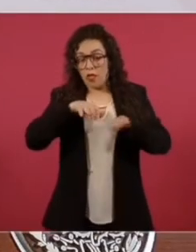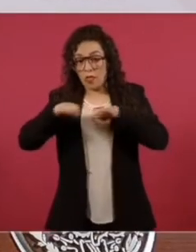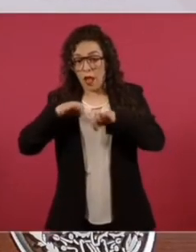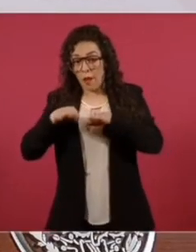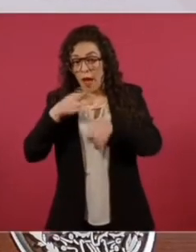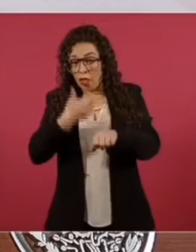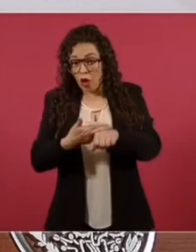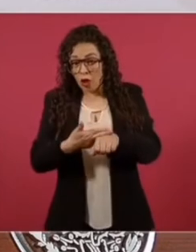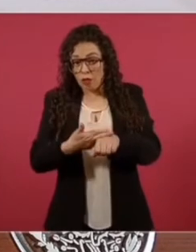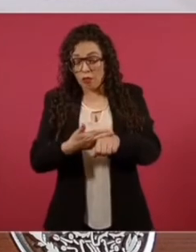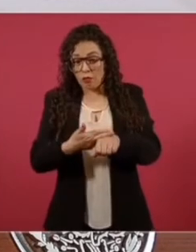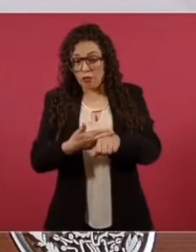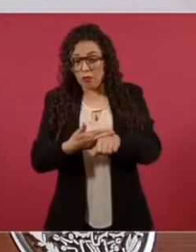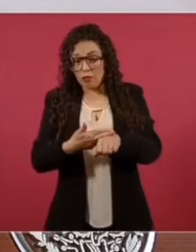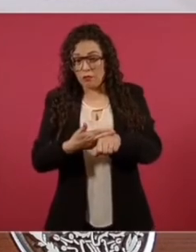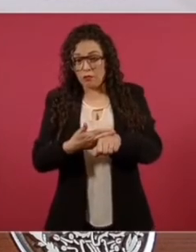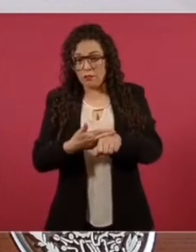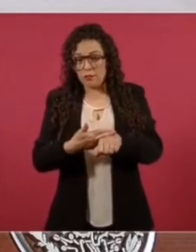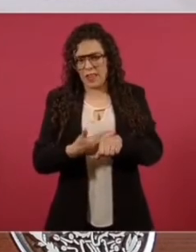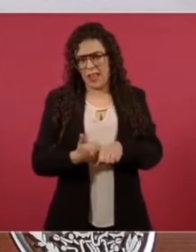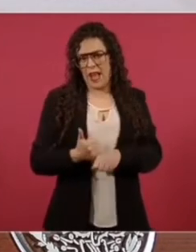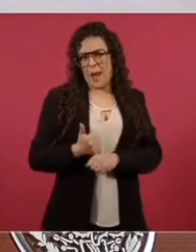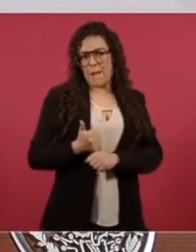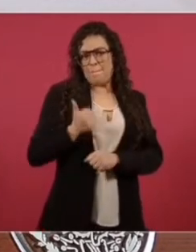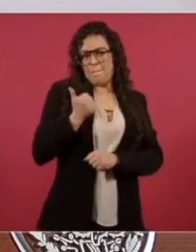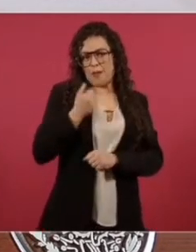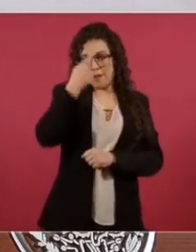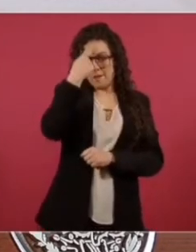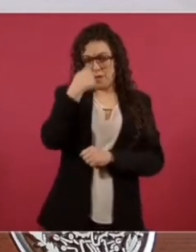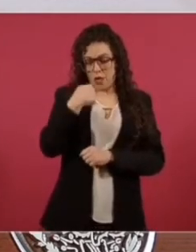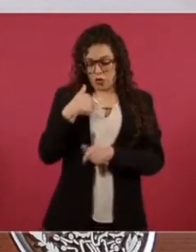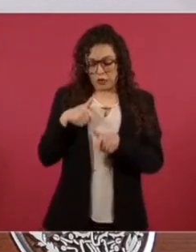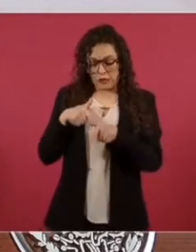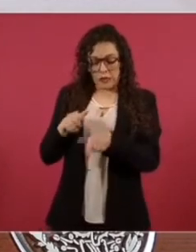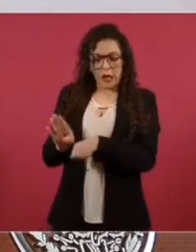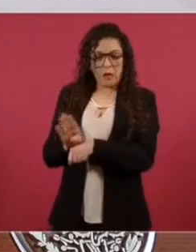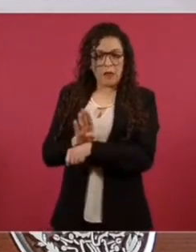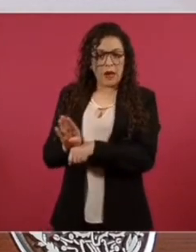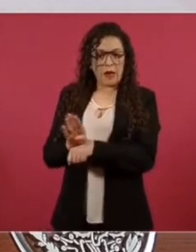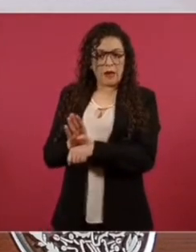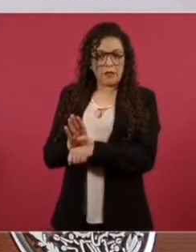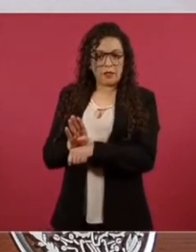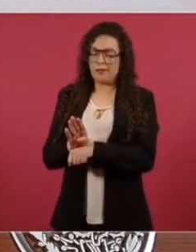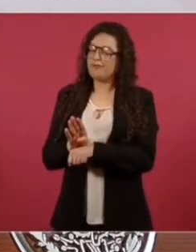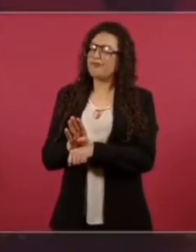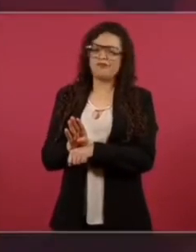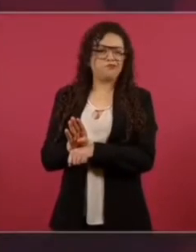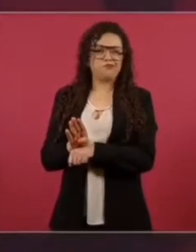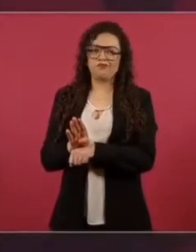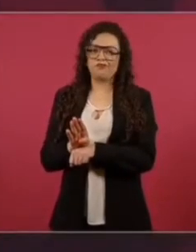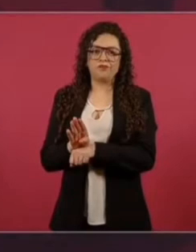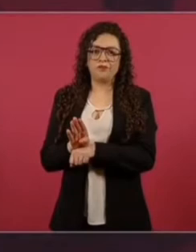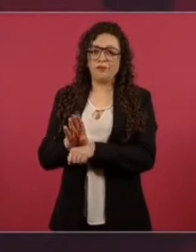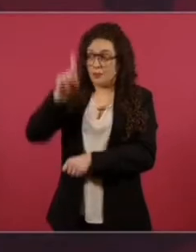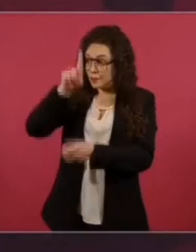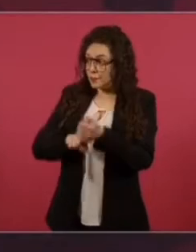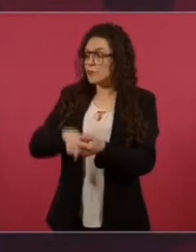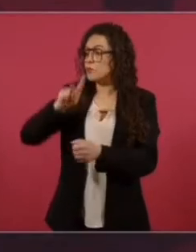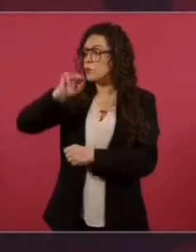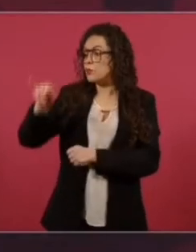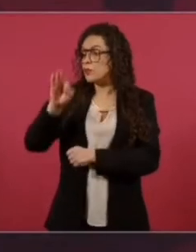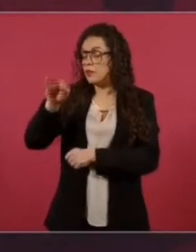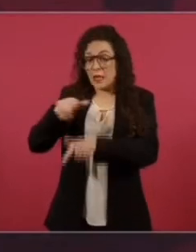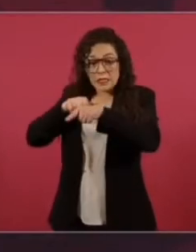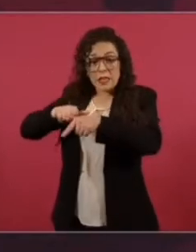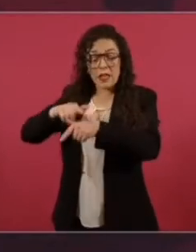para querer mantener privilegios y mantener la corrupción en el Poder Judicial. Que no se